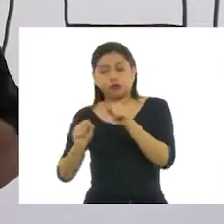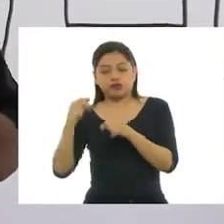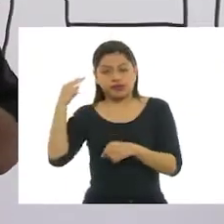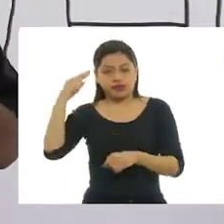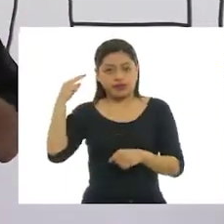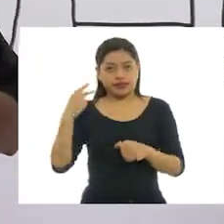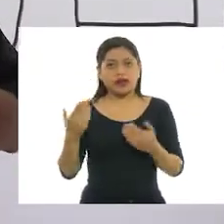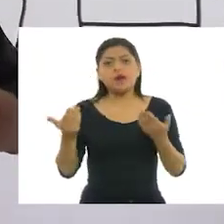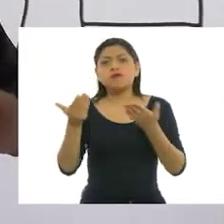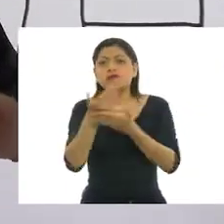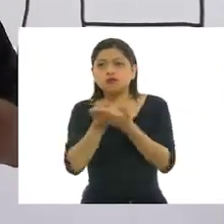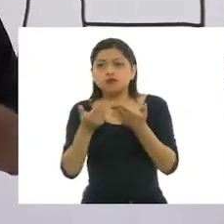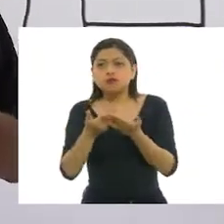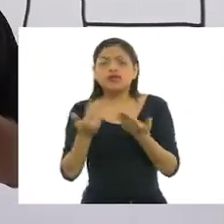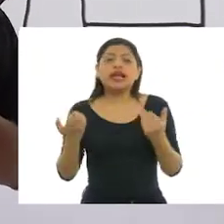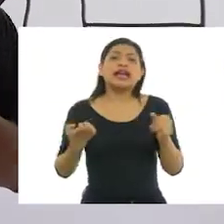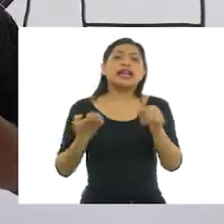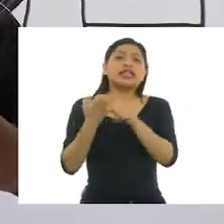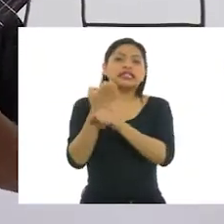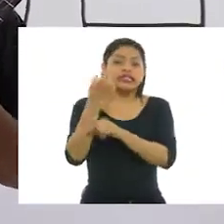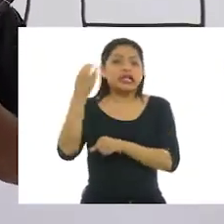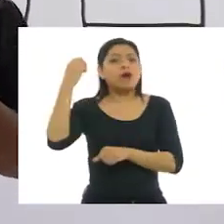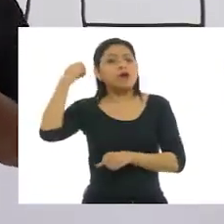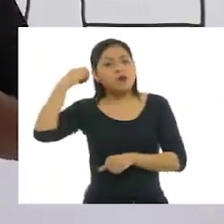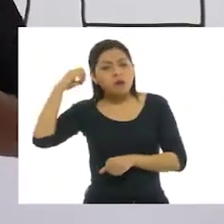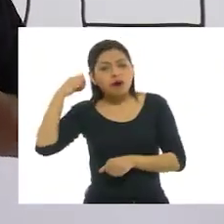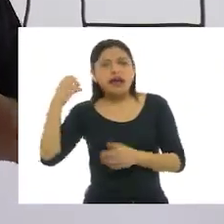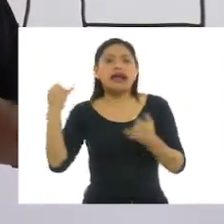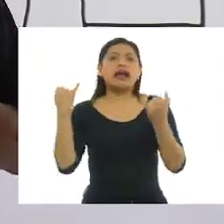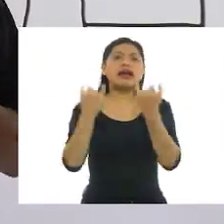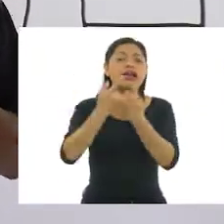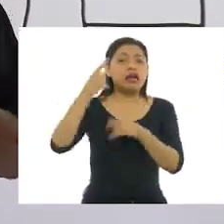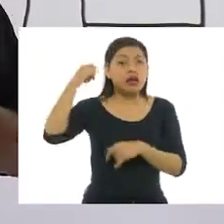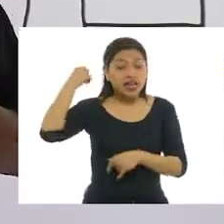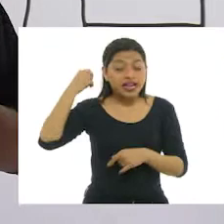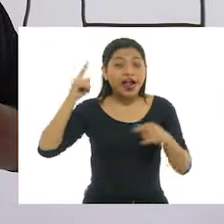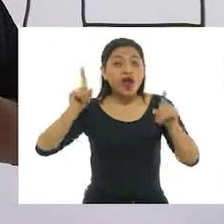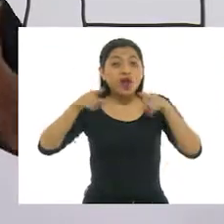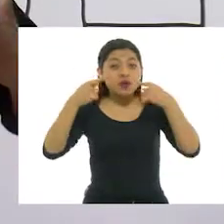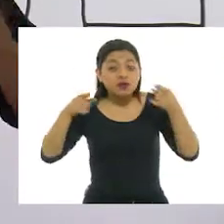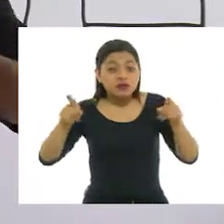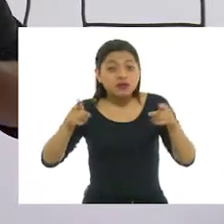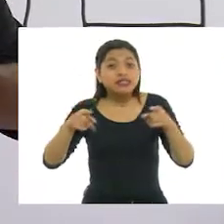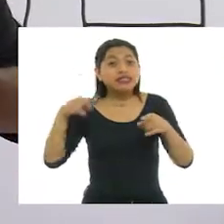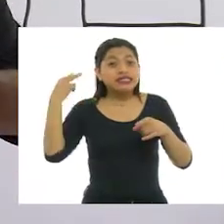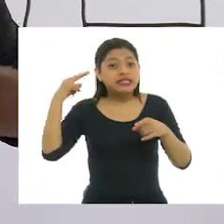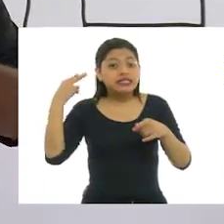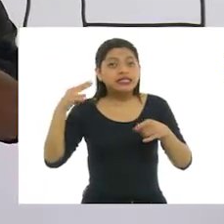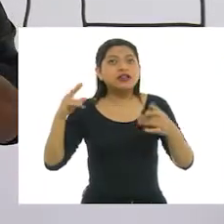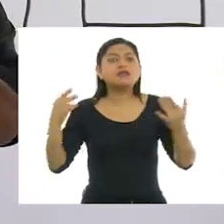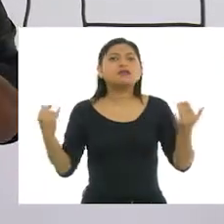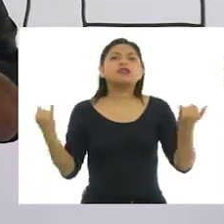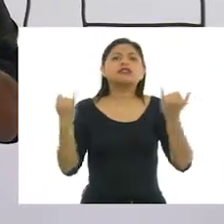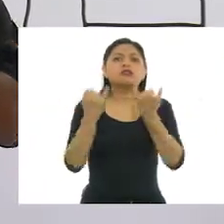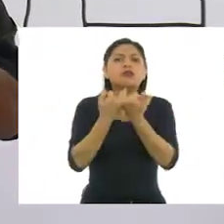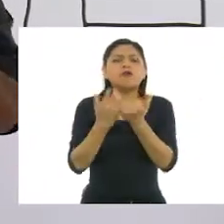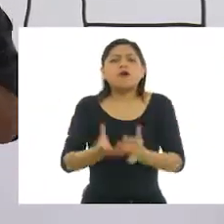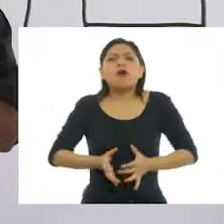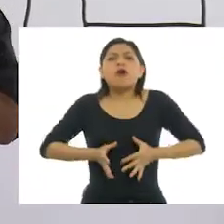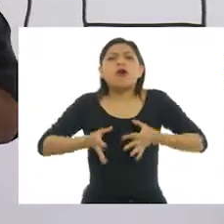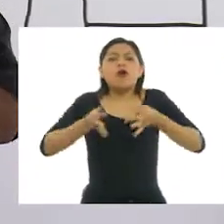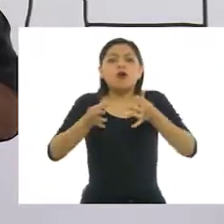compartimos con estados como Oaxaca y Tabasco. El son jarocho es una música que nace también de